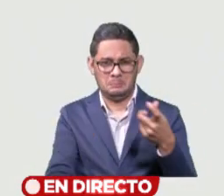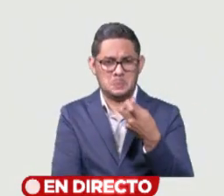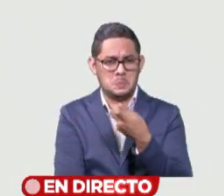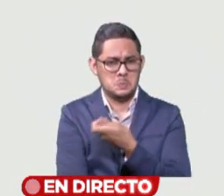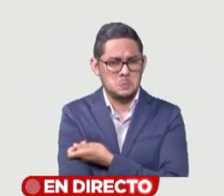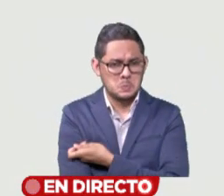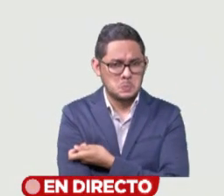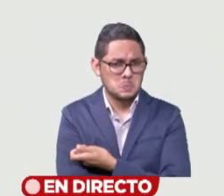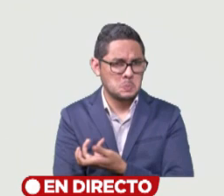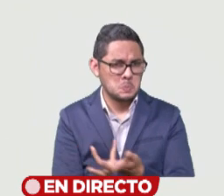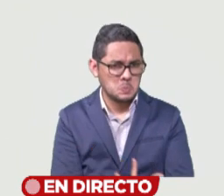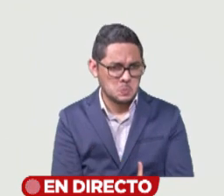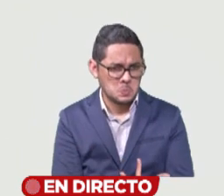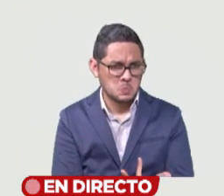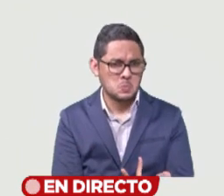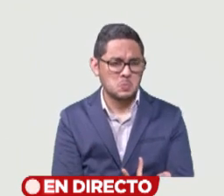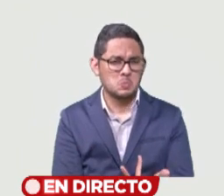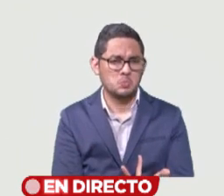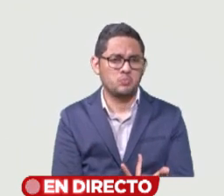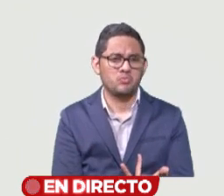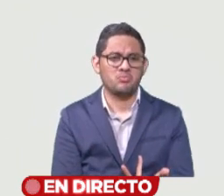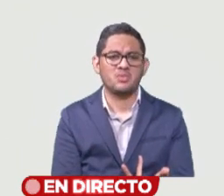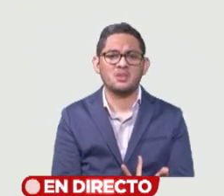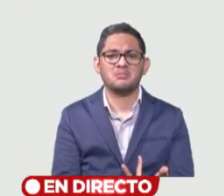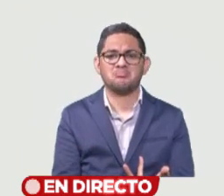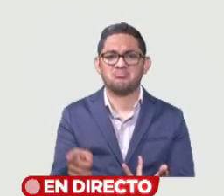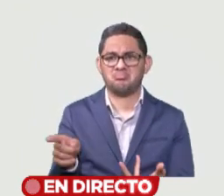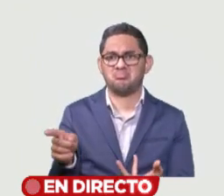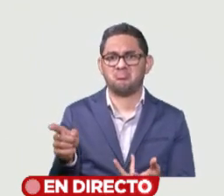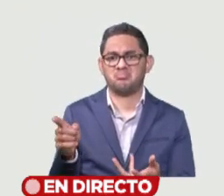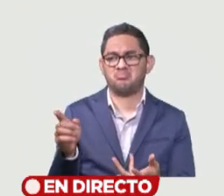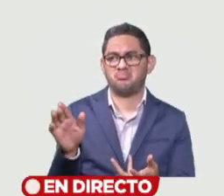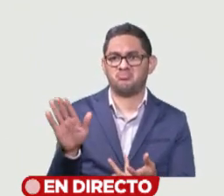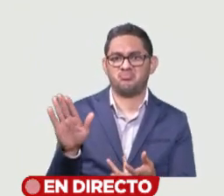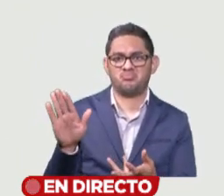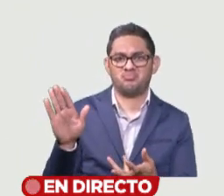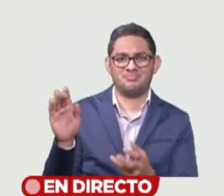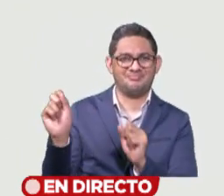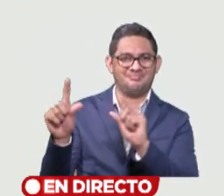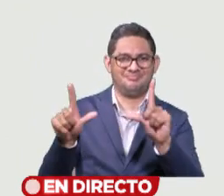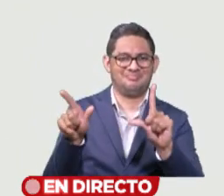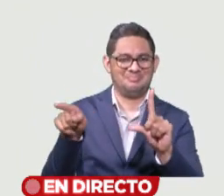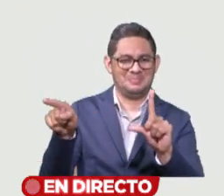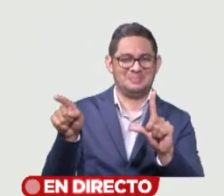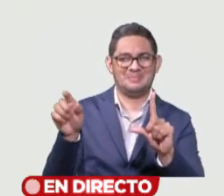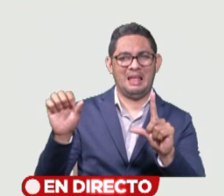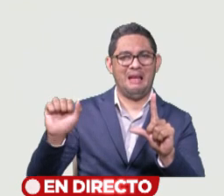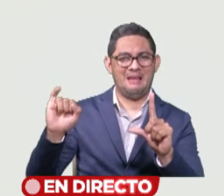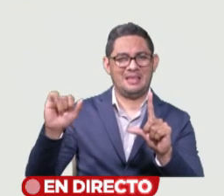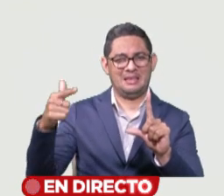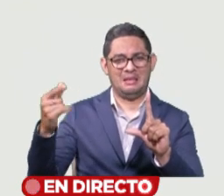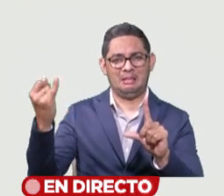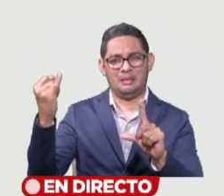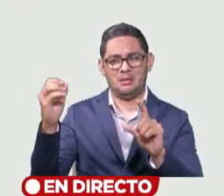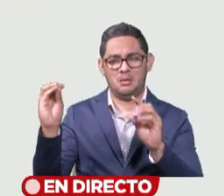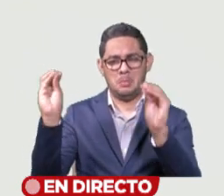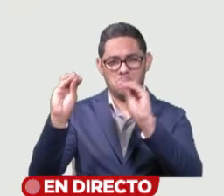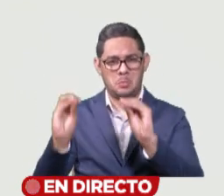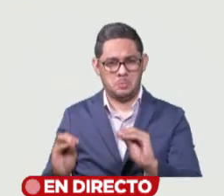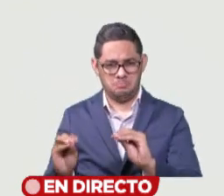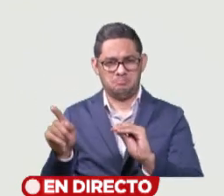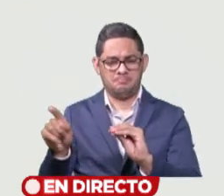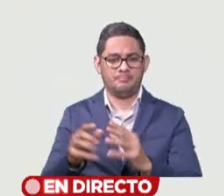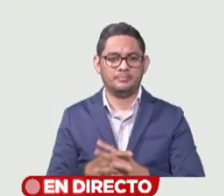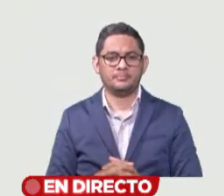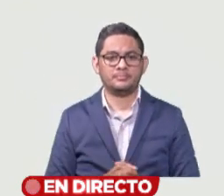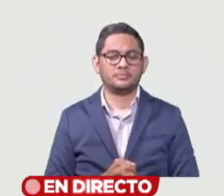vacunados, datos de trazabilidad. Esta es una herramienta que ha sido desarrollada por la Autoridad Nacional para la Innovación Gubernamental. Y lo que